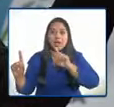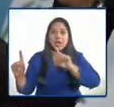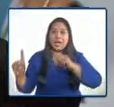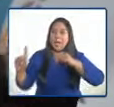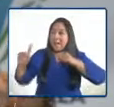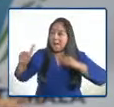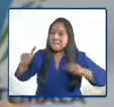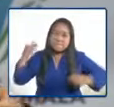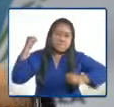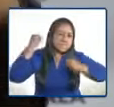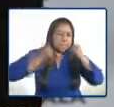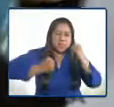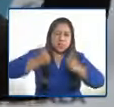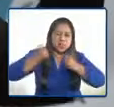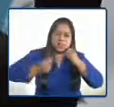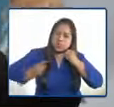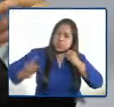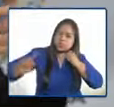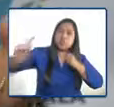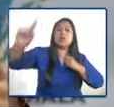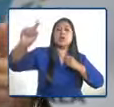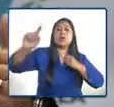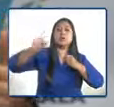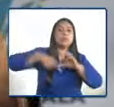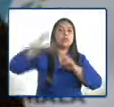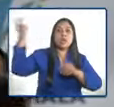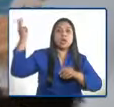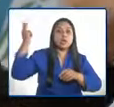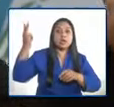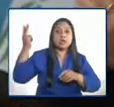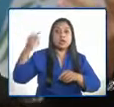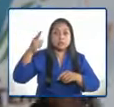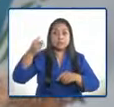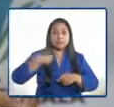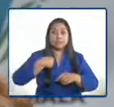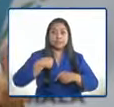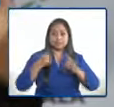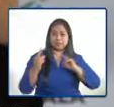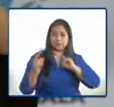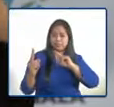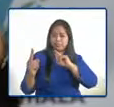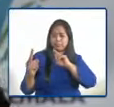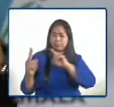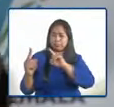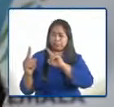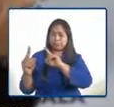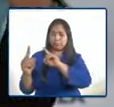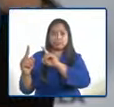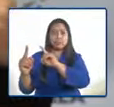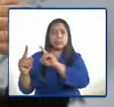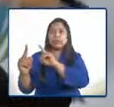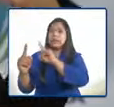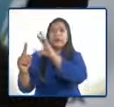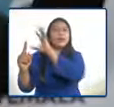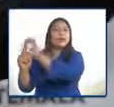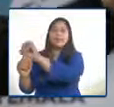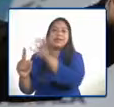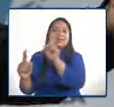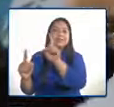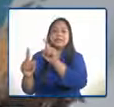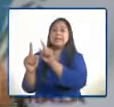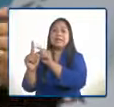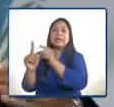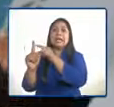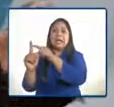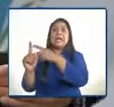una carrera y abandonó el proceso. Yo seguí atrás de él, no lo logré alcanzar. Cuando él se